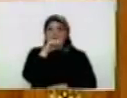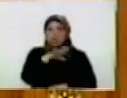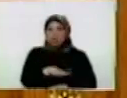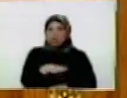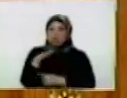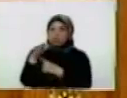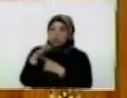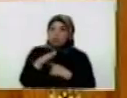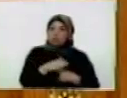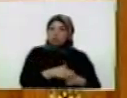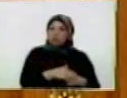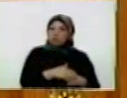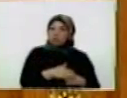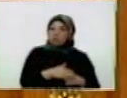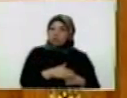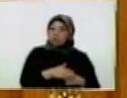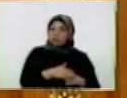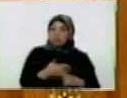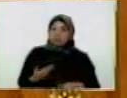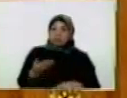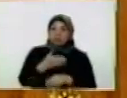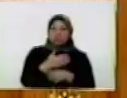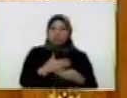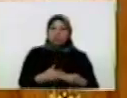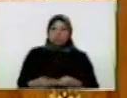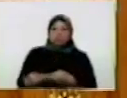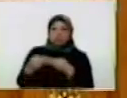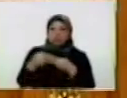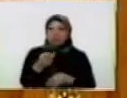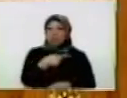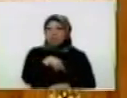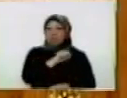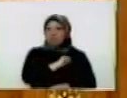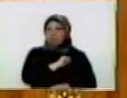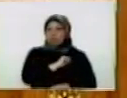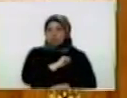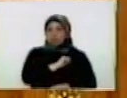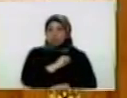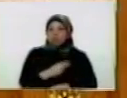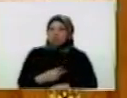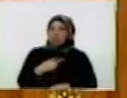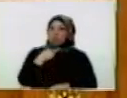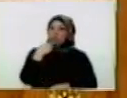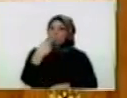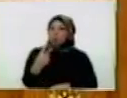republicana y mucho más allá, desde la llegada del Imperio Español, levantaron